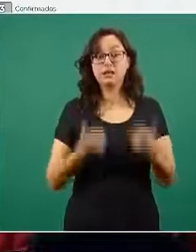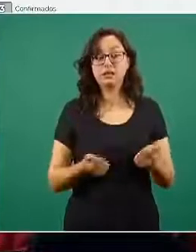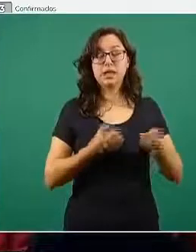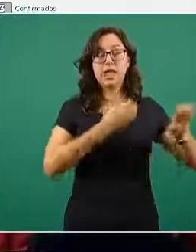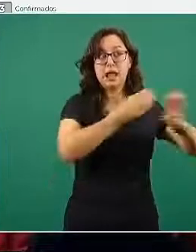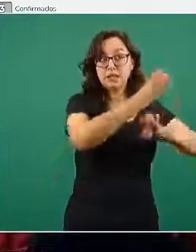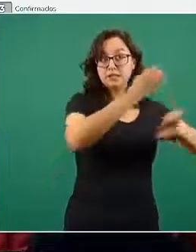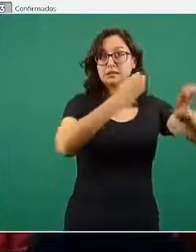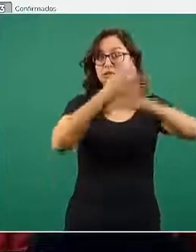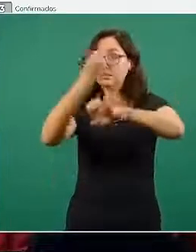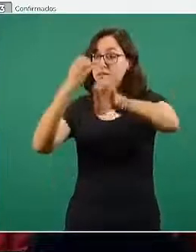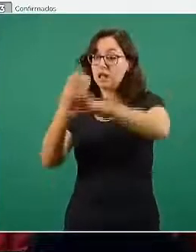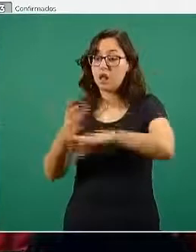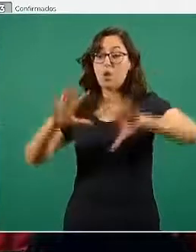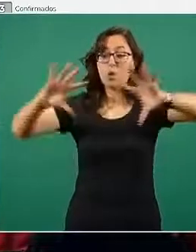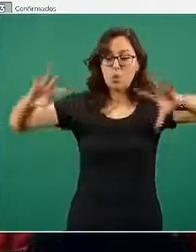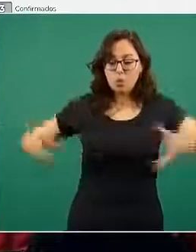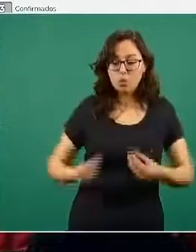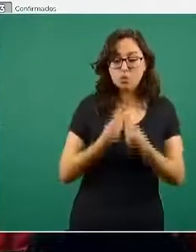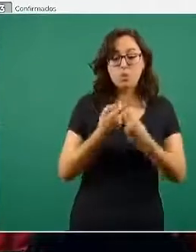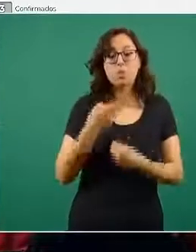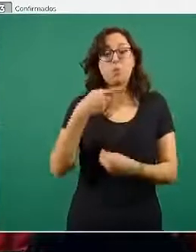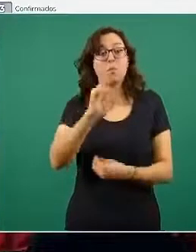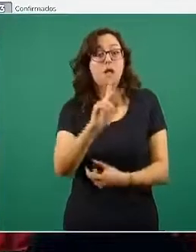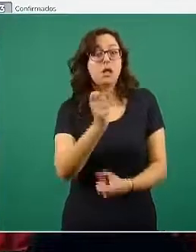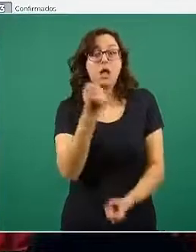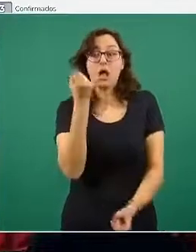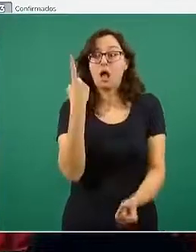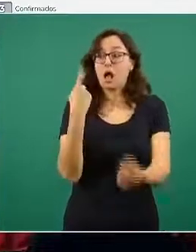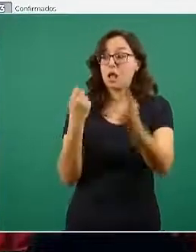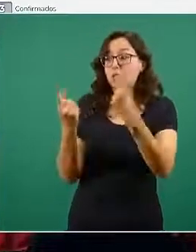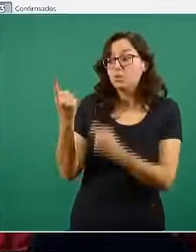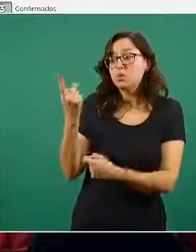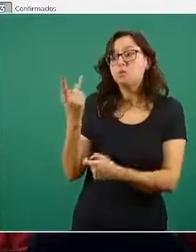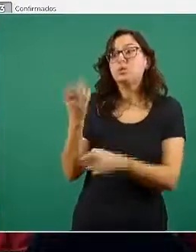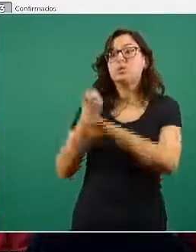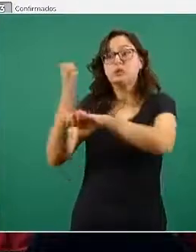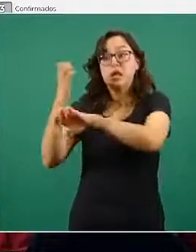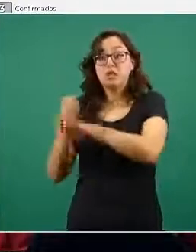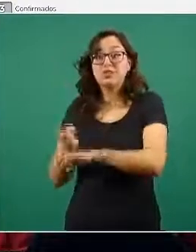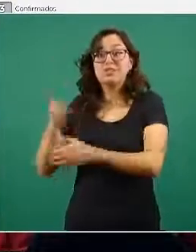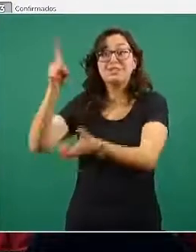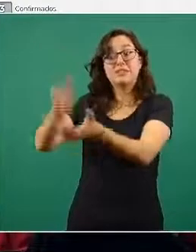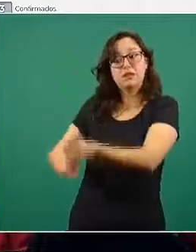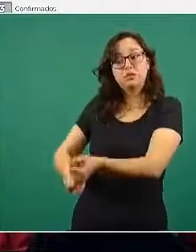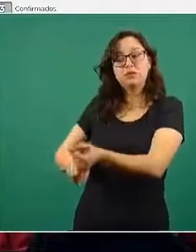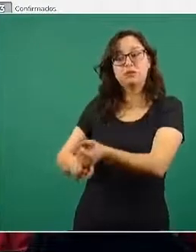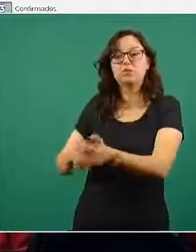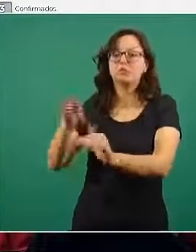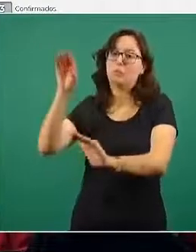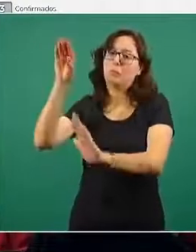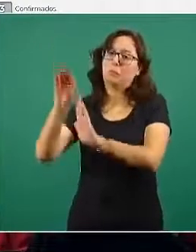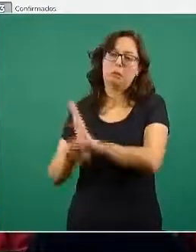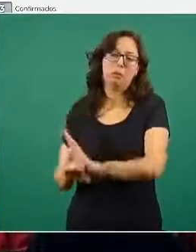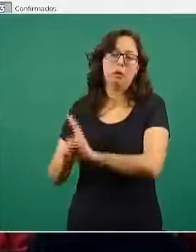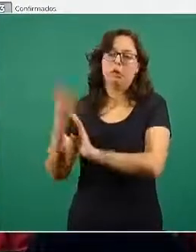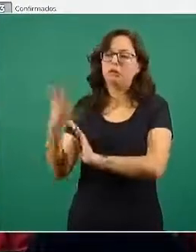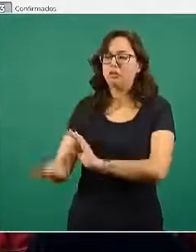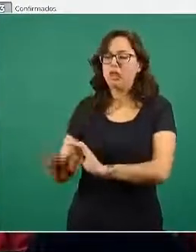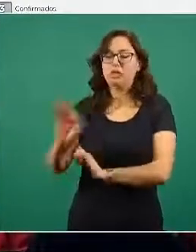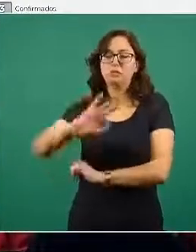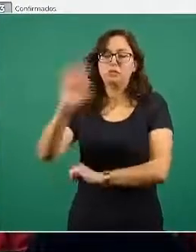hay estados que tienen una positividad tan baja como el 10% y otros que tienen una positividad más alta, y a nivel nacional